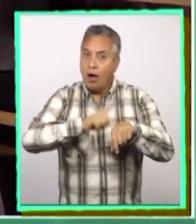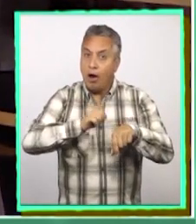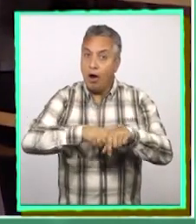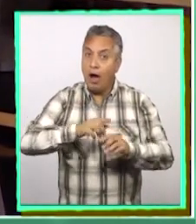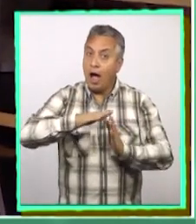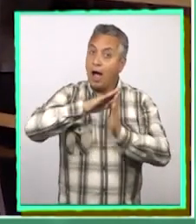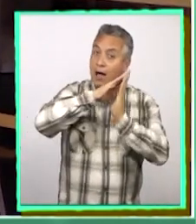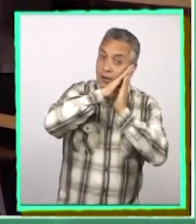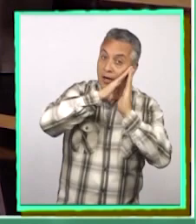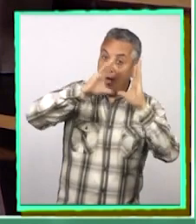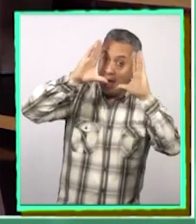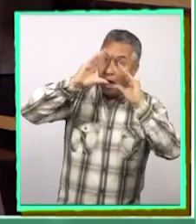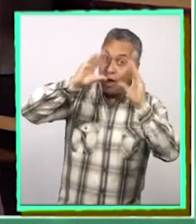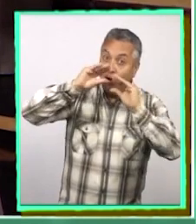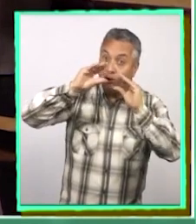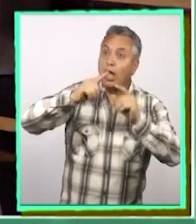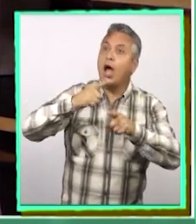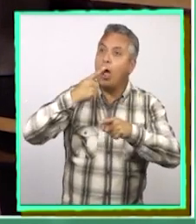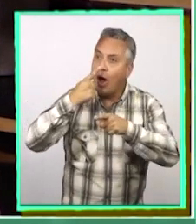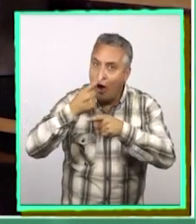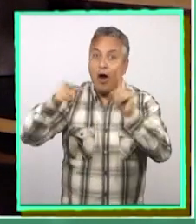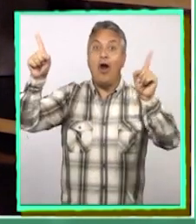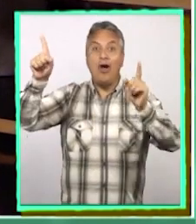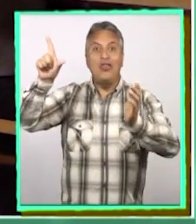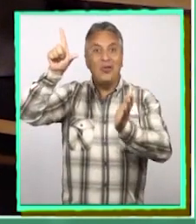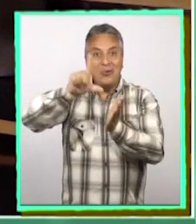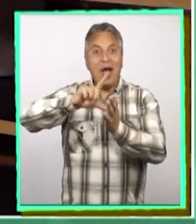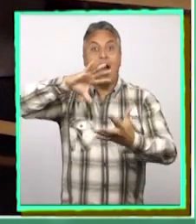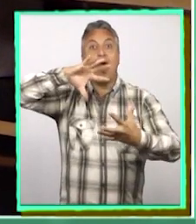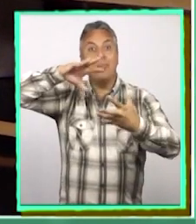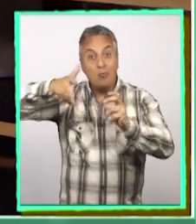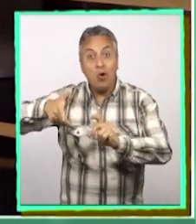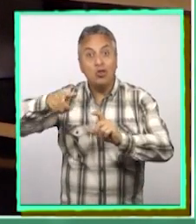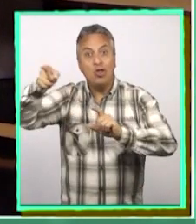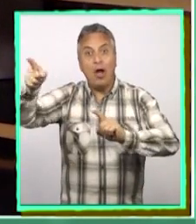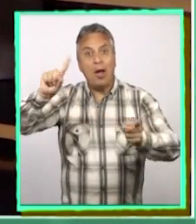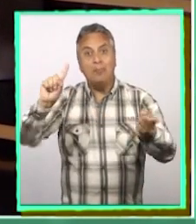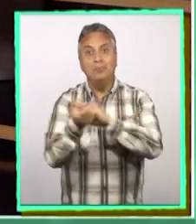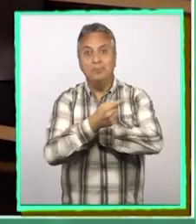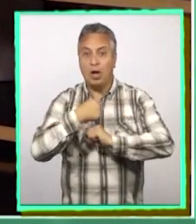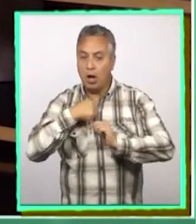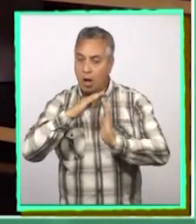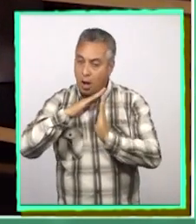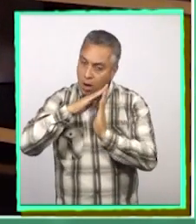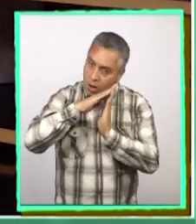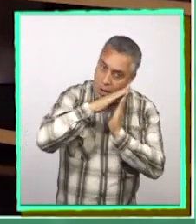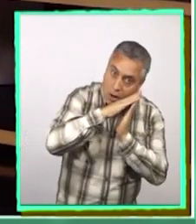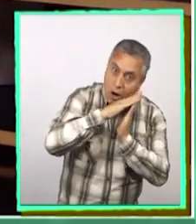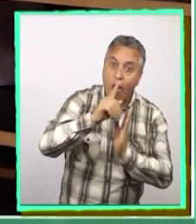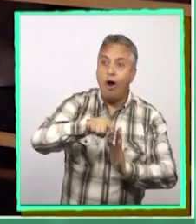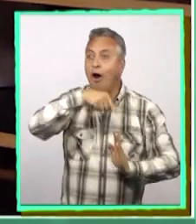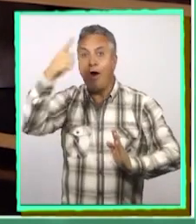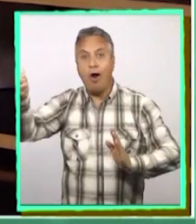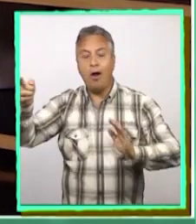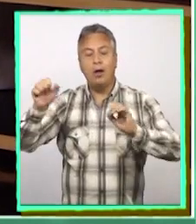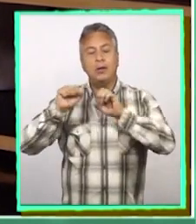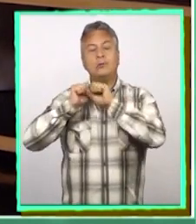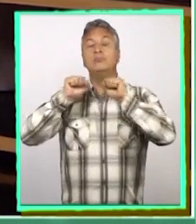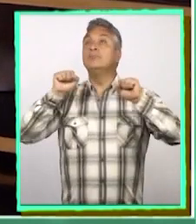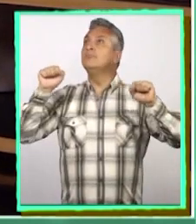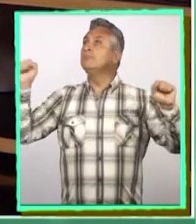acostarse, o sea, es de noche, hay otras partes del mundo donde los niños recién se están levantando. ¡Qué loco, ¿o